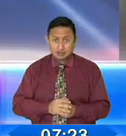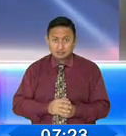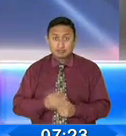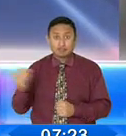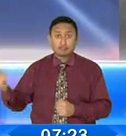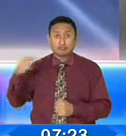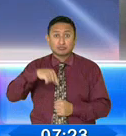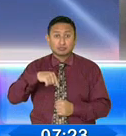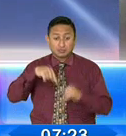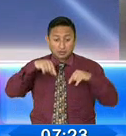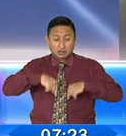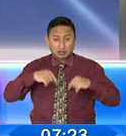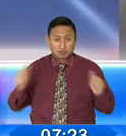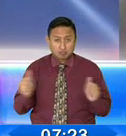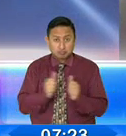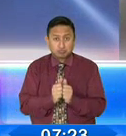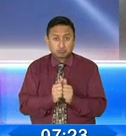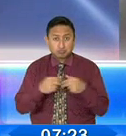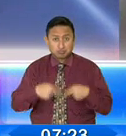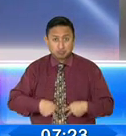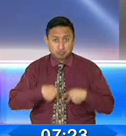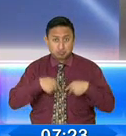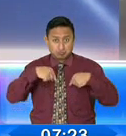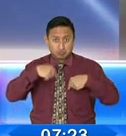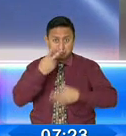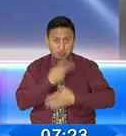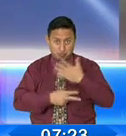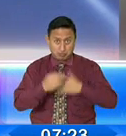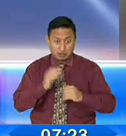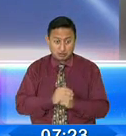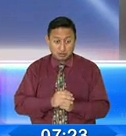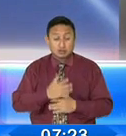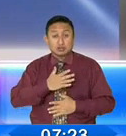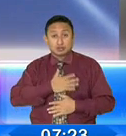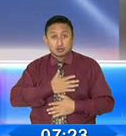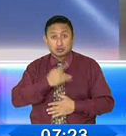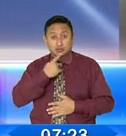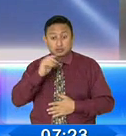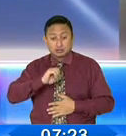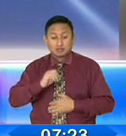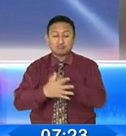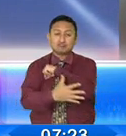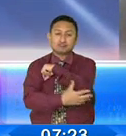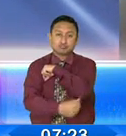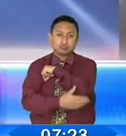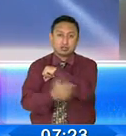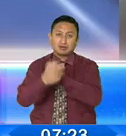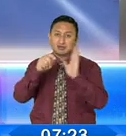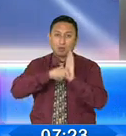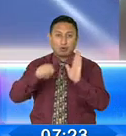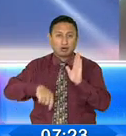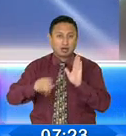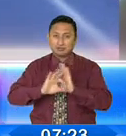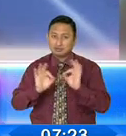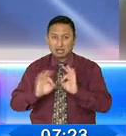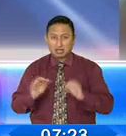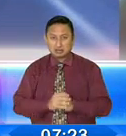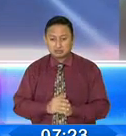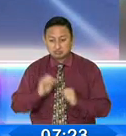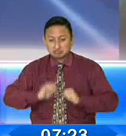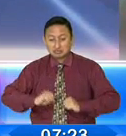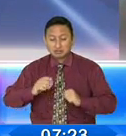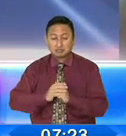vivir conmigo a mi hijo. Yo, como le digo, soy de bajos recursos, no cogí ni un abogado ni nada para hacer el